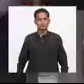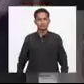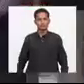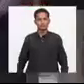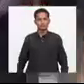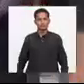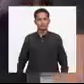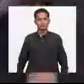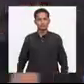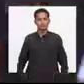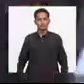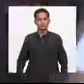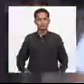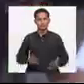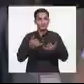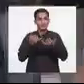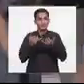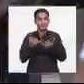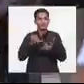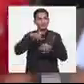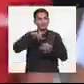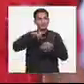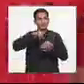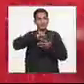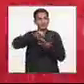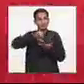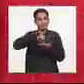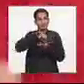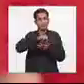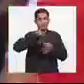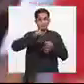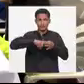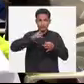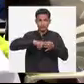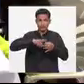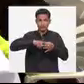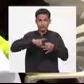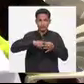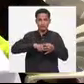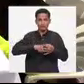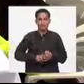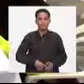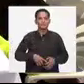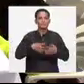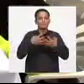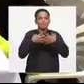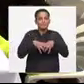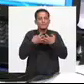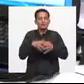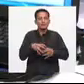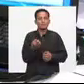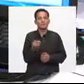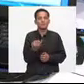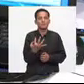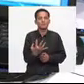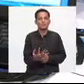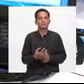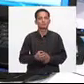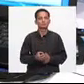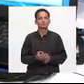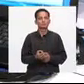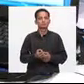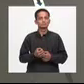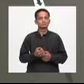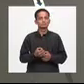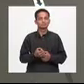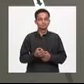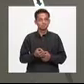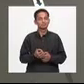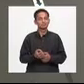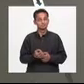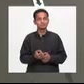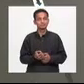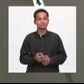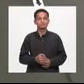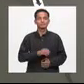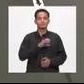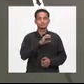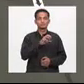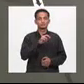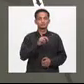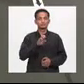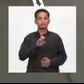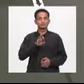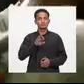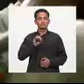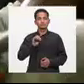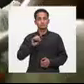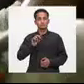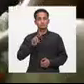verde simultáneamente en la ciudad de Quito también se desarrolló el simulacro de las máquinas de conteo rápido el centro de exposiciones de la capital